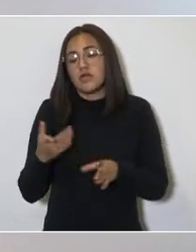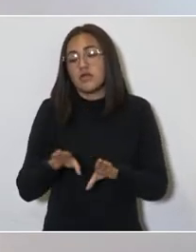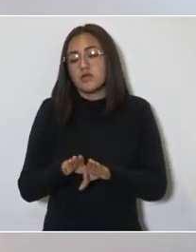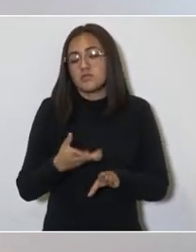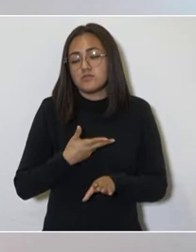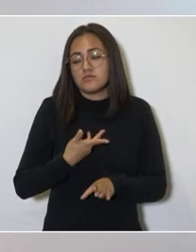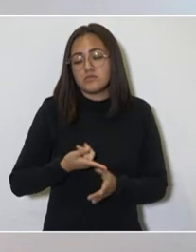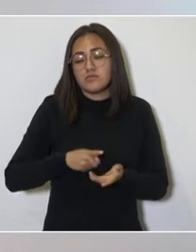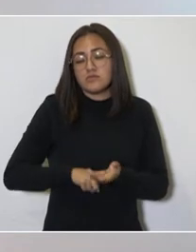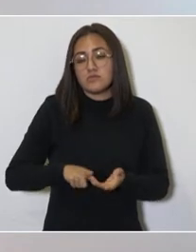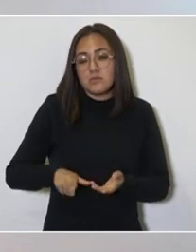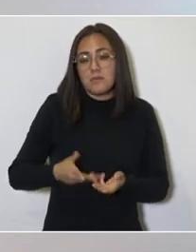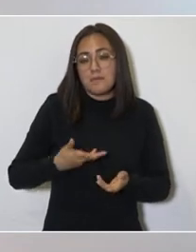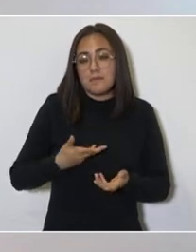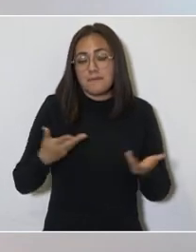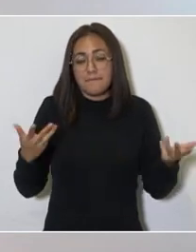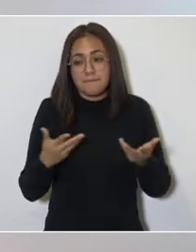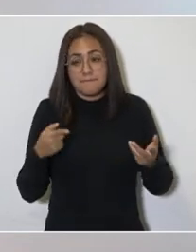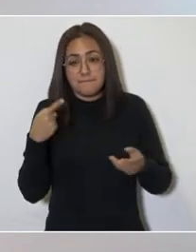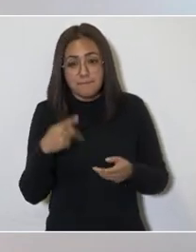comportamientos recaudatorios, Puebla